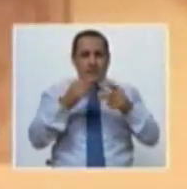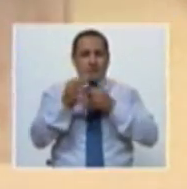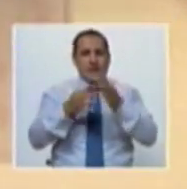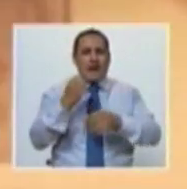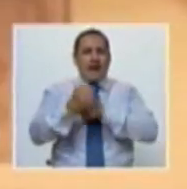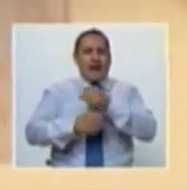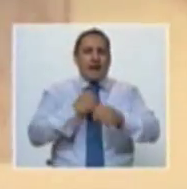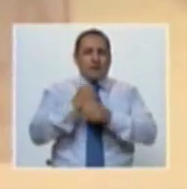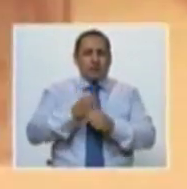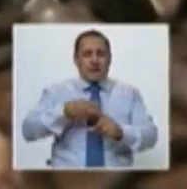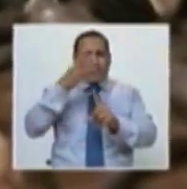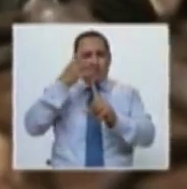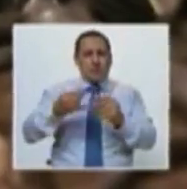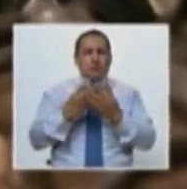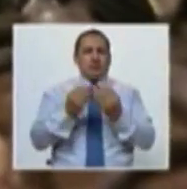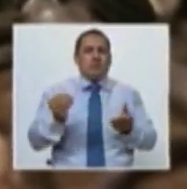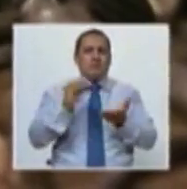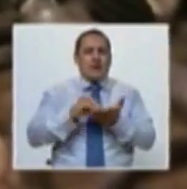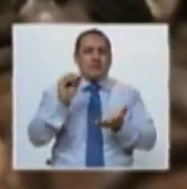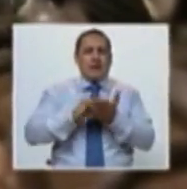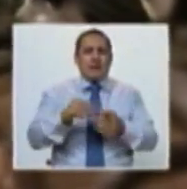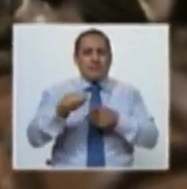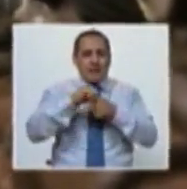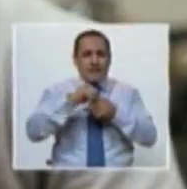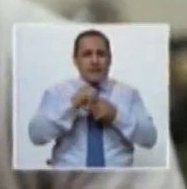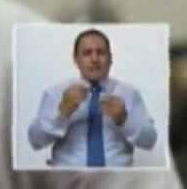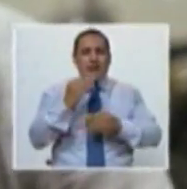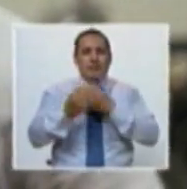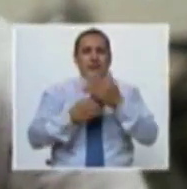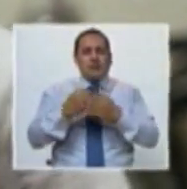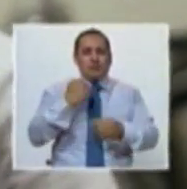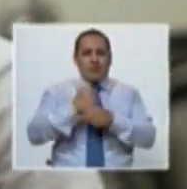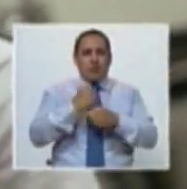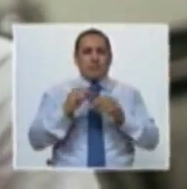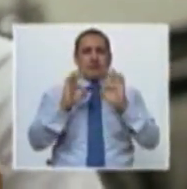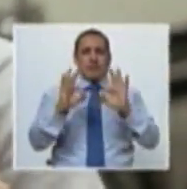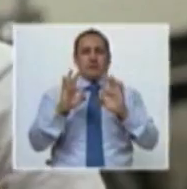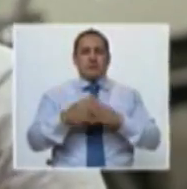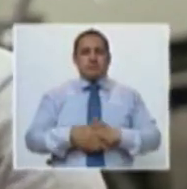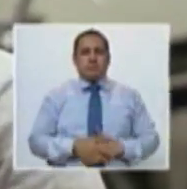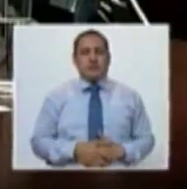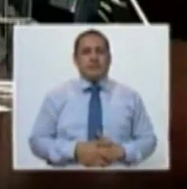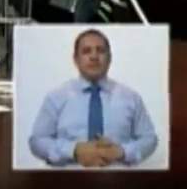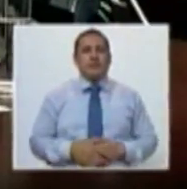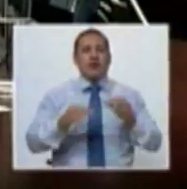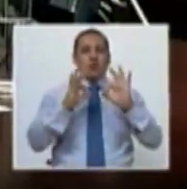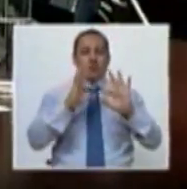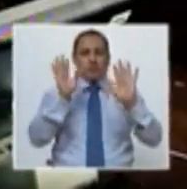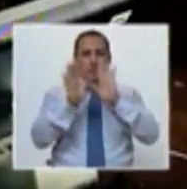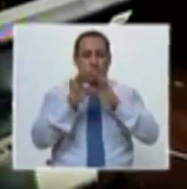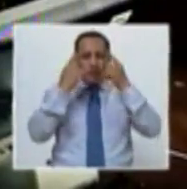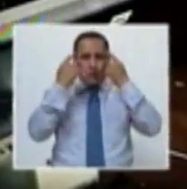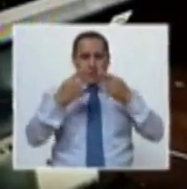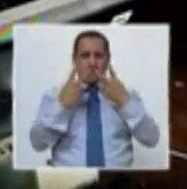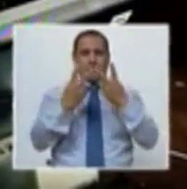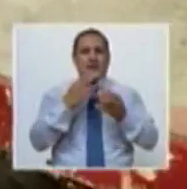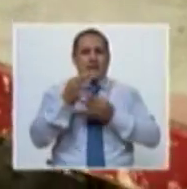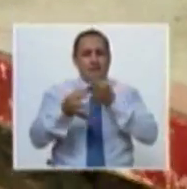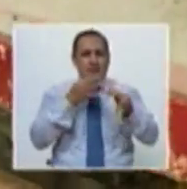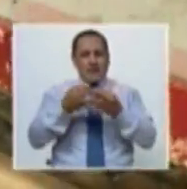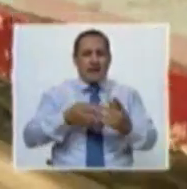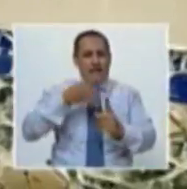años de estudio y muchos más de práctica para su realización exitosa. La precisión científica, el cálculo exacto